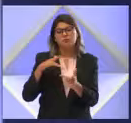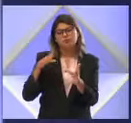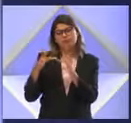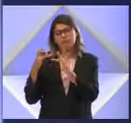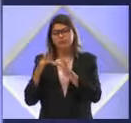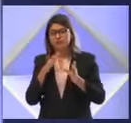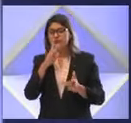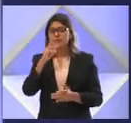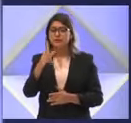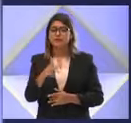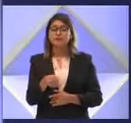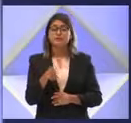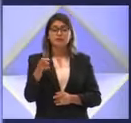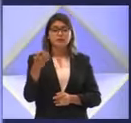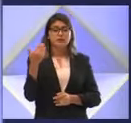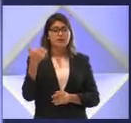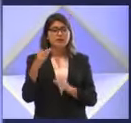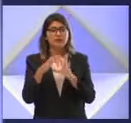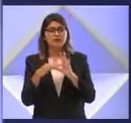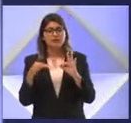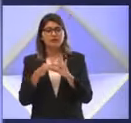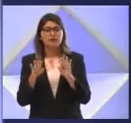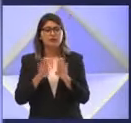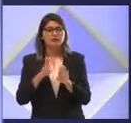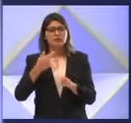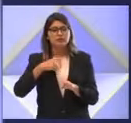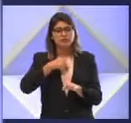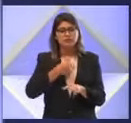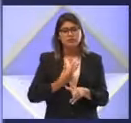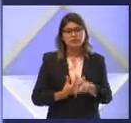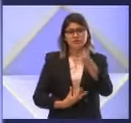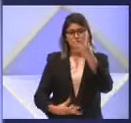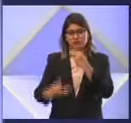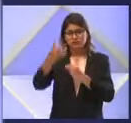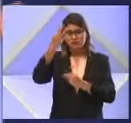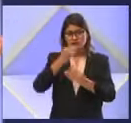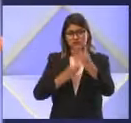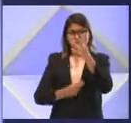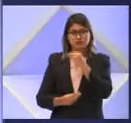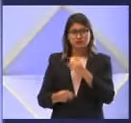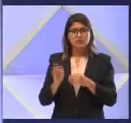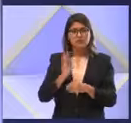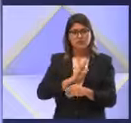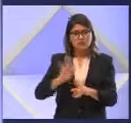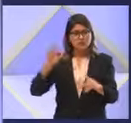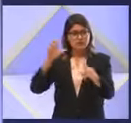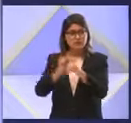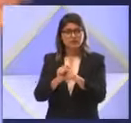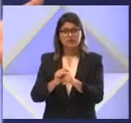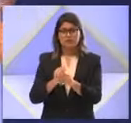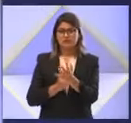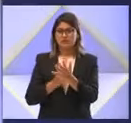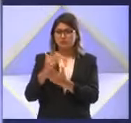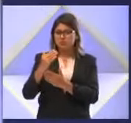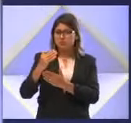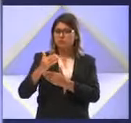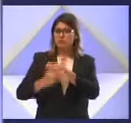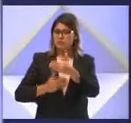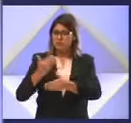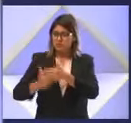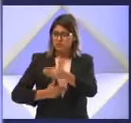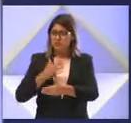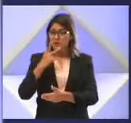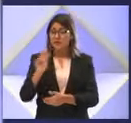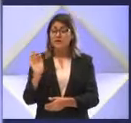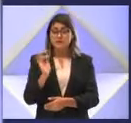pareció muy buenos ejemplos que decía de cómo con aprendizaje de máquinas se puede lograr optimización de los aces y en la medida que se logre